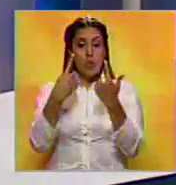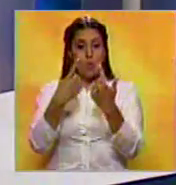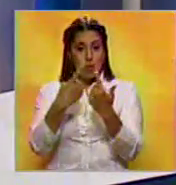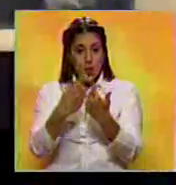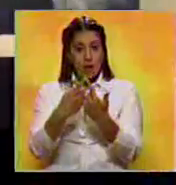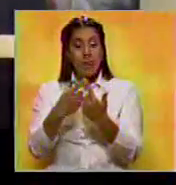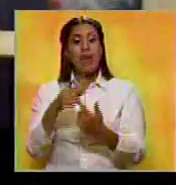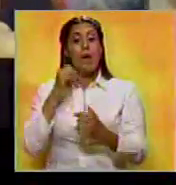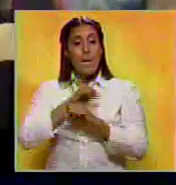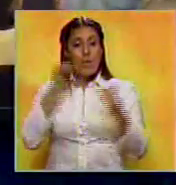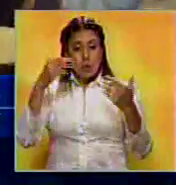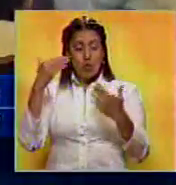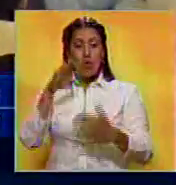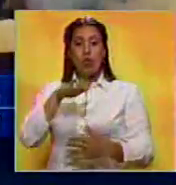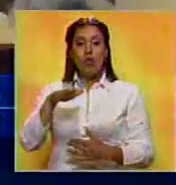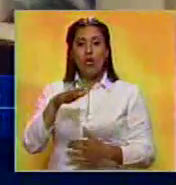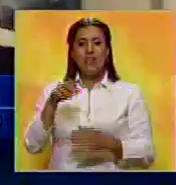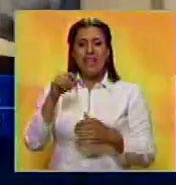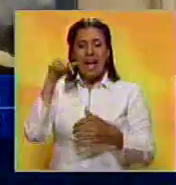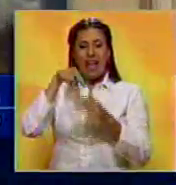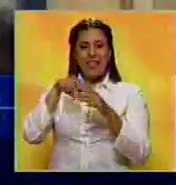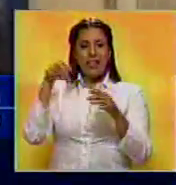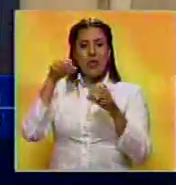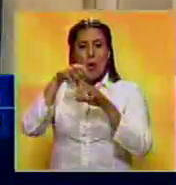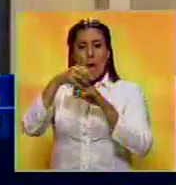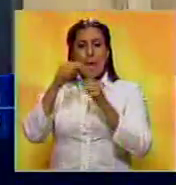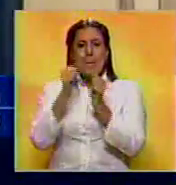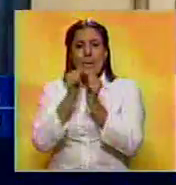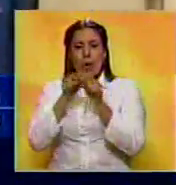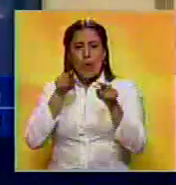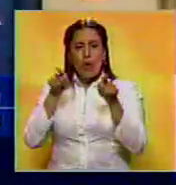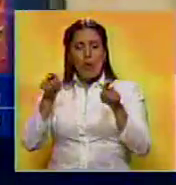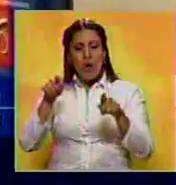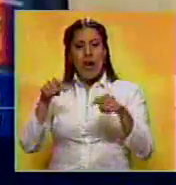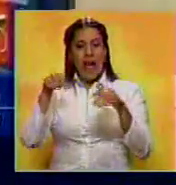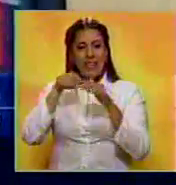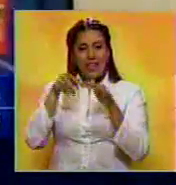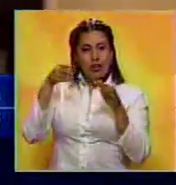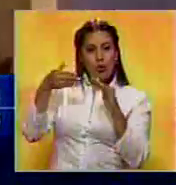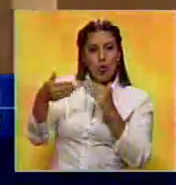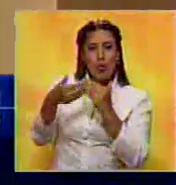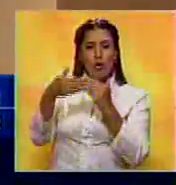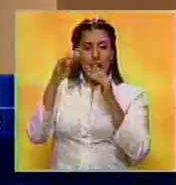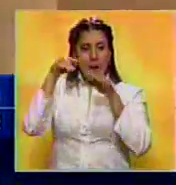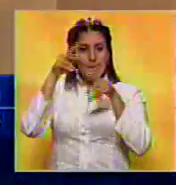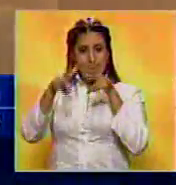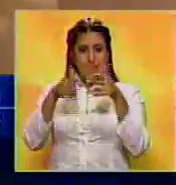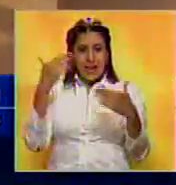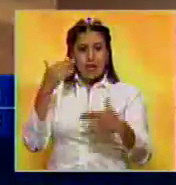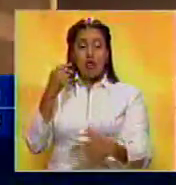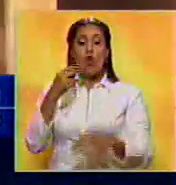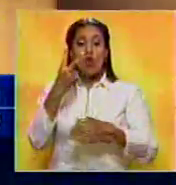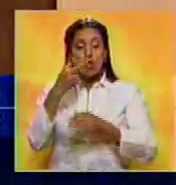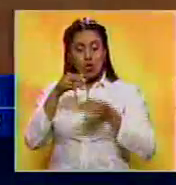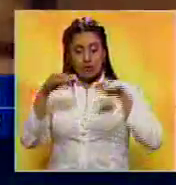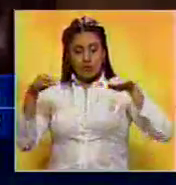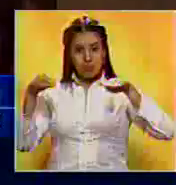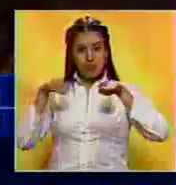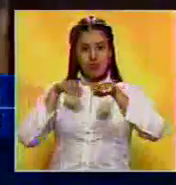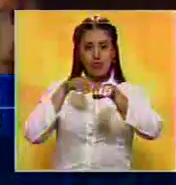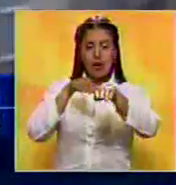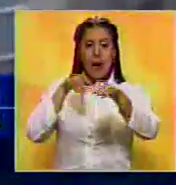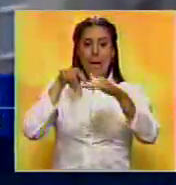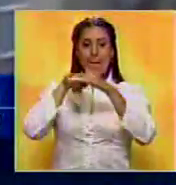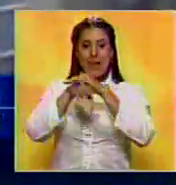la detonación se produjo por un artefacto relleno de metralla que estaba incrustado en un vagón entre dos estaciones de metro